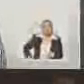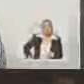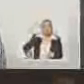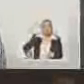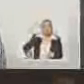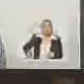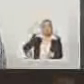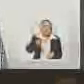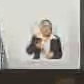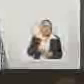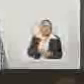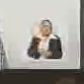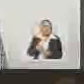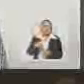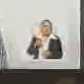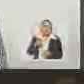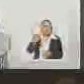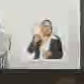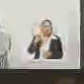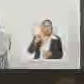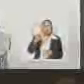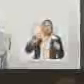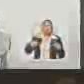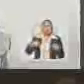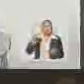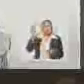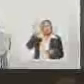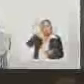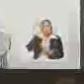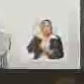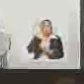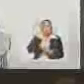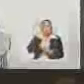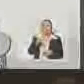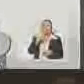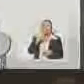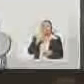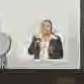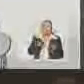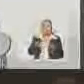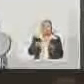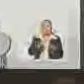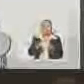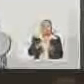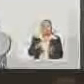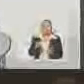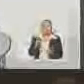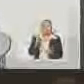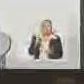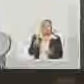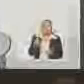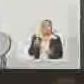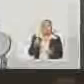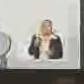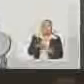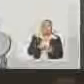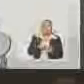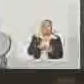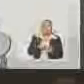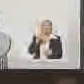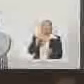de personas deshonestas, ineficaces, que no rinden frutos porque no